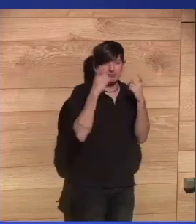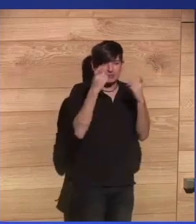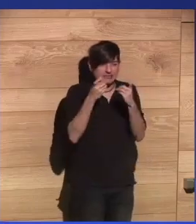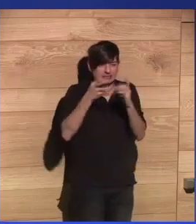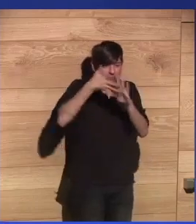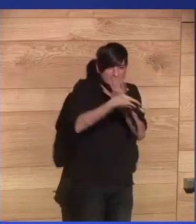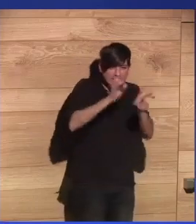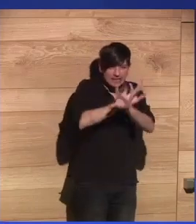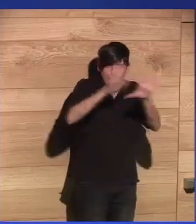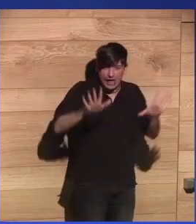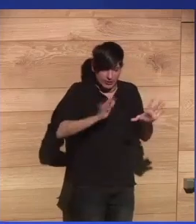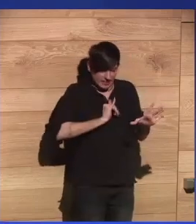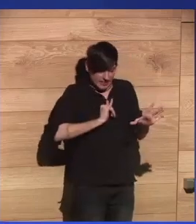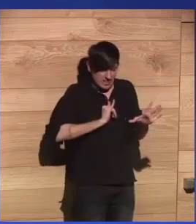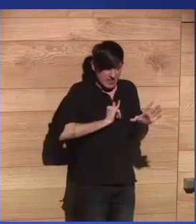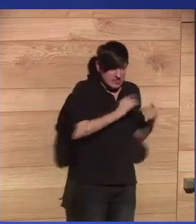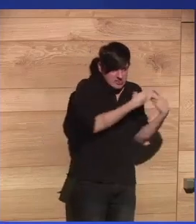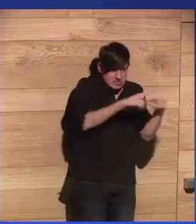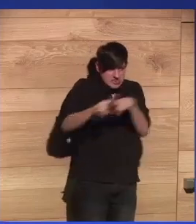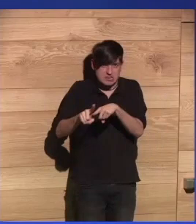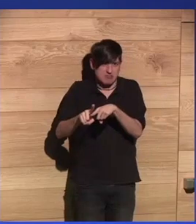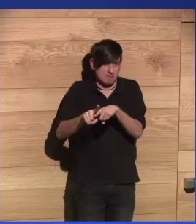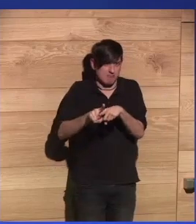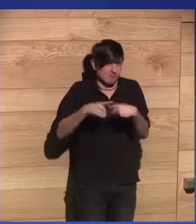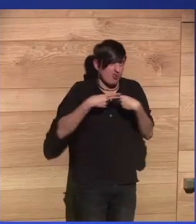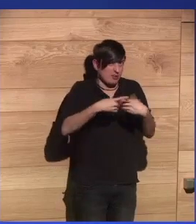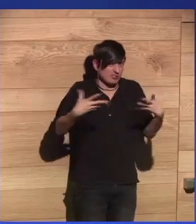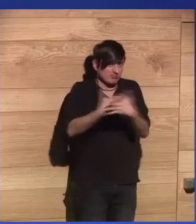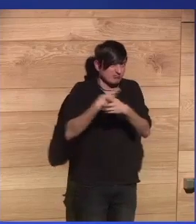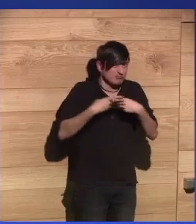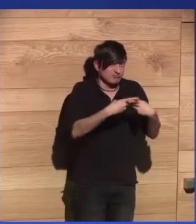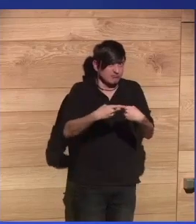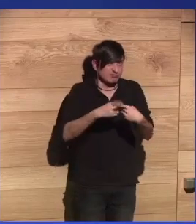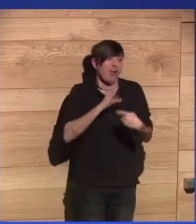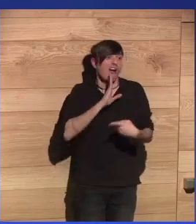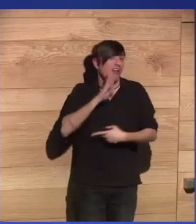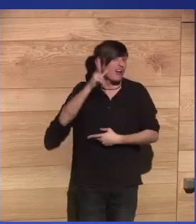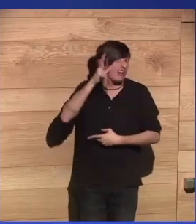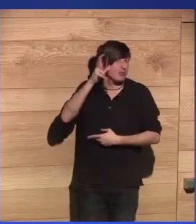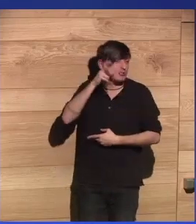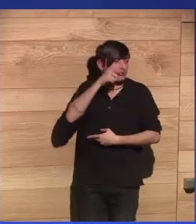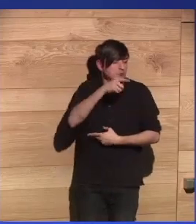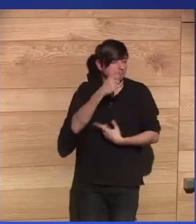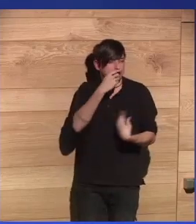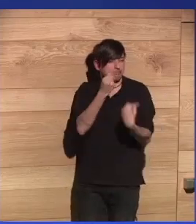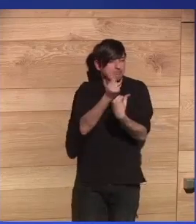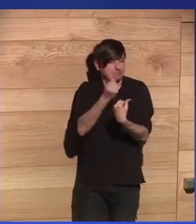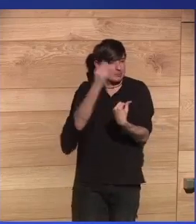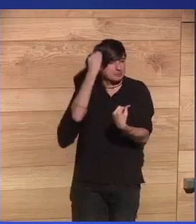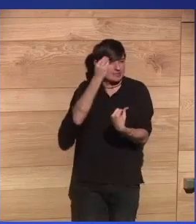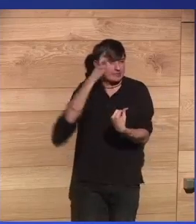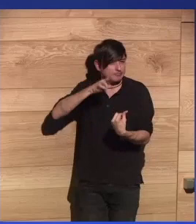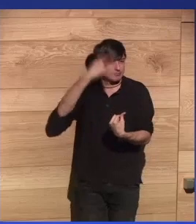definir claramente identidades por un lado o por el otro, cuando eso basta con escuchar eso que has escuchado vos y lo que a vos te sugiere,